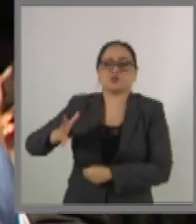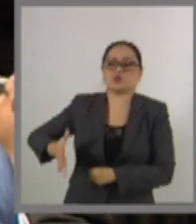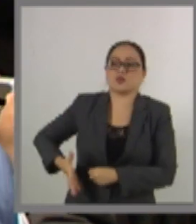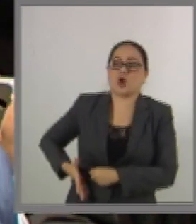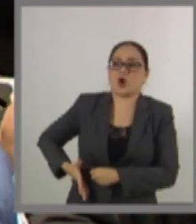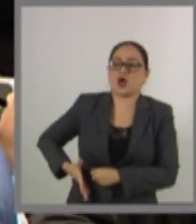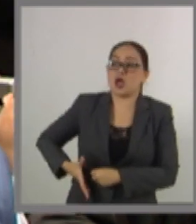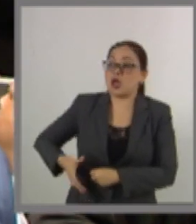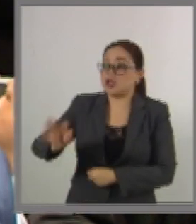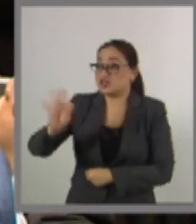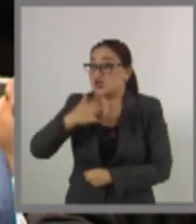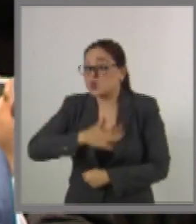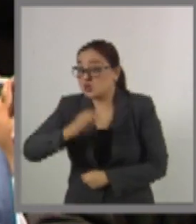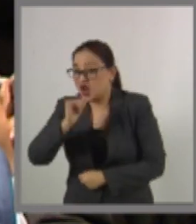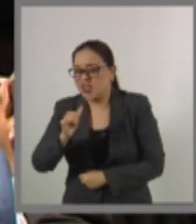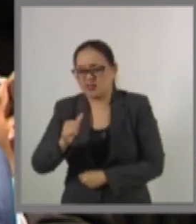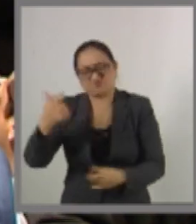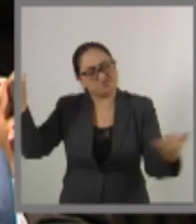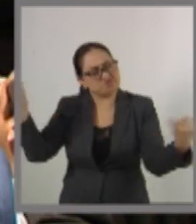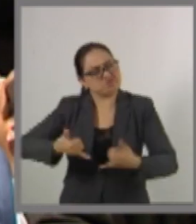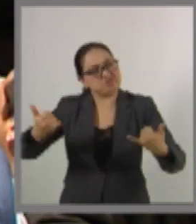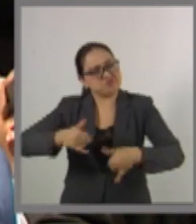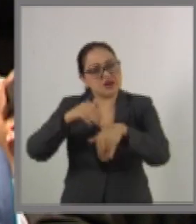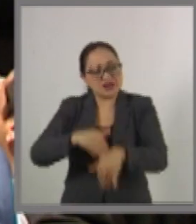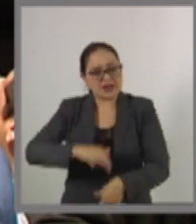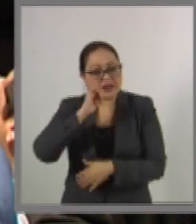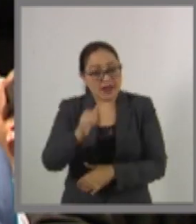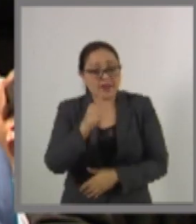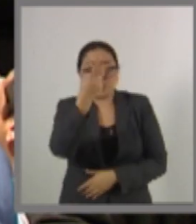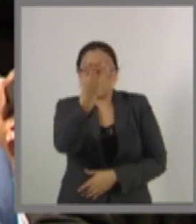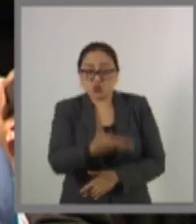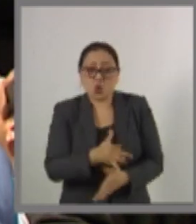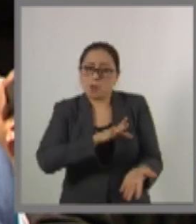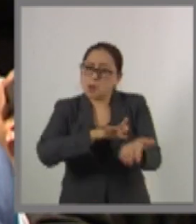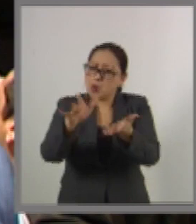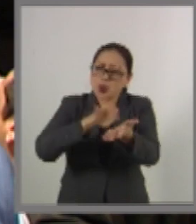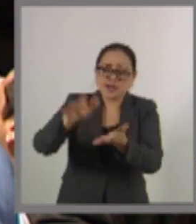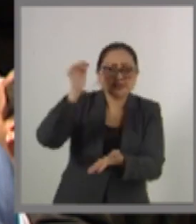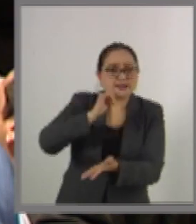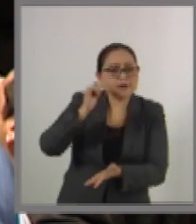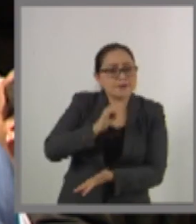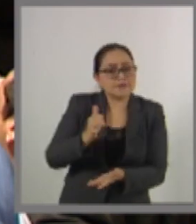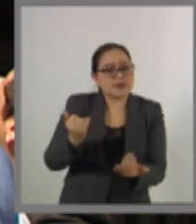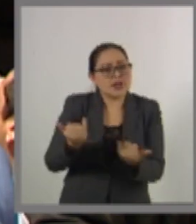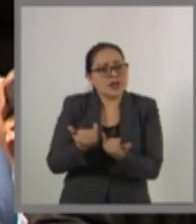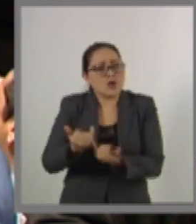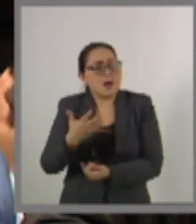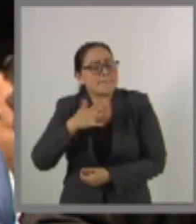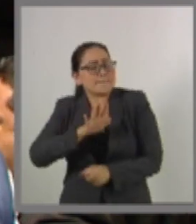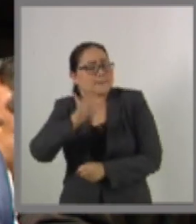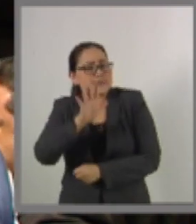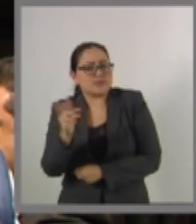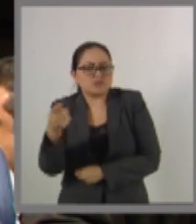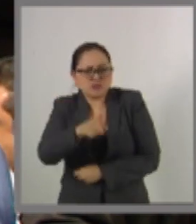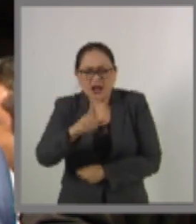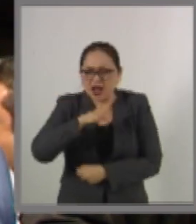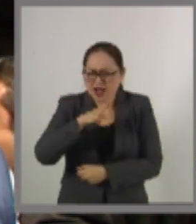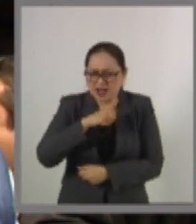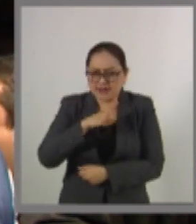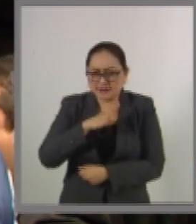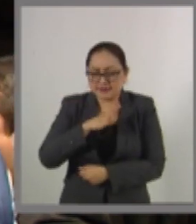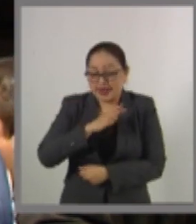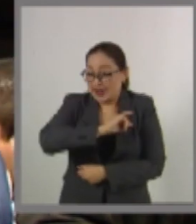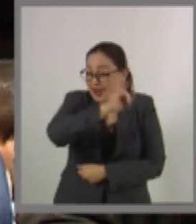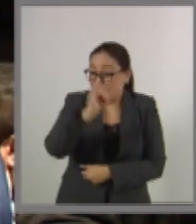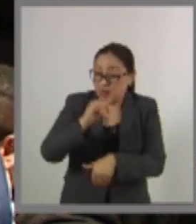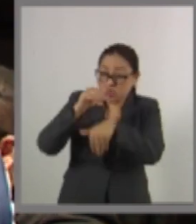rebelión a la injusticia, el espíritu solidario, la oposición que influye sin marginarse, pero nunca